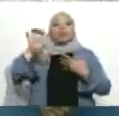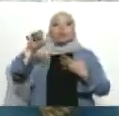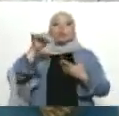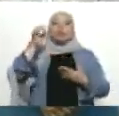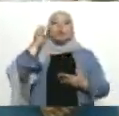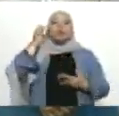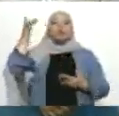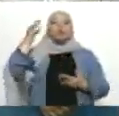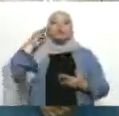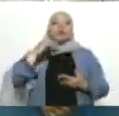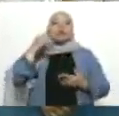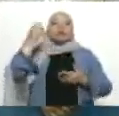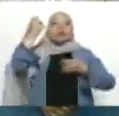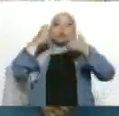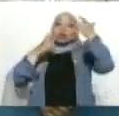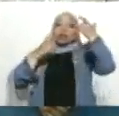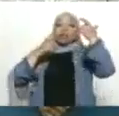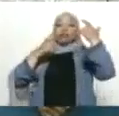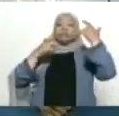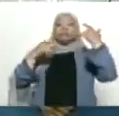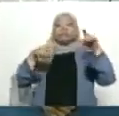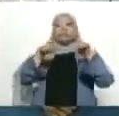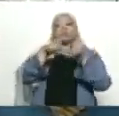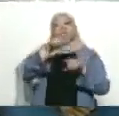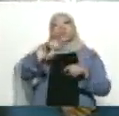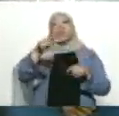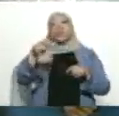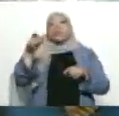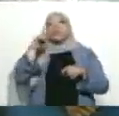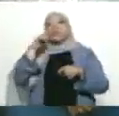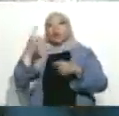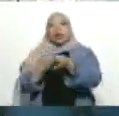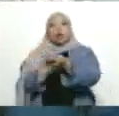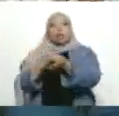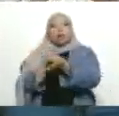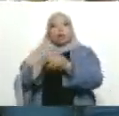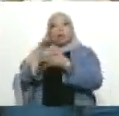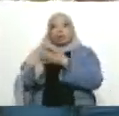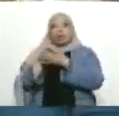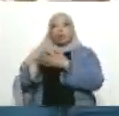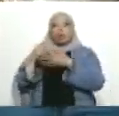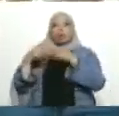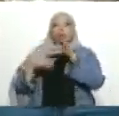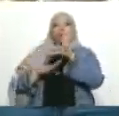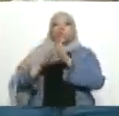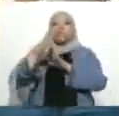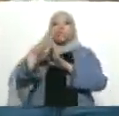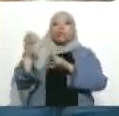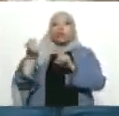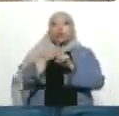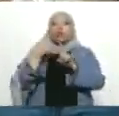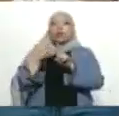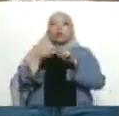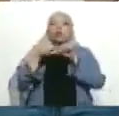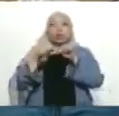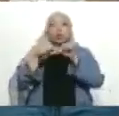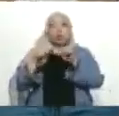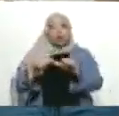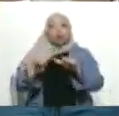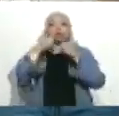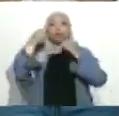soñaron Bolívar y Chávez. Así que, hermanos y hermanas, vamos a seguir avanzando, vamos a seguir luchando, vamos a